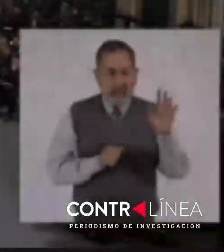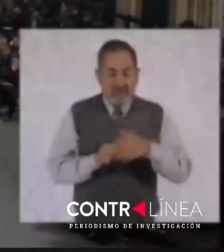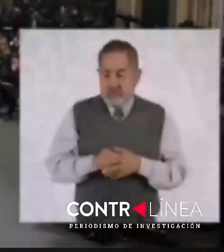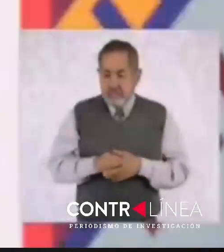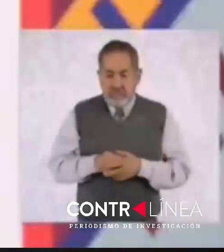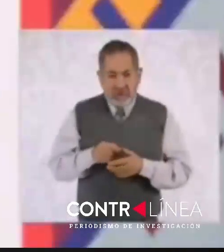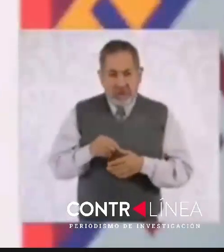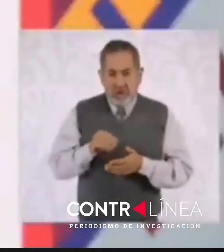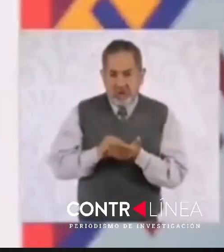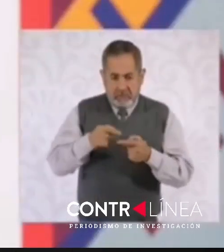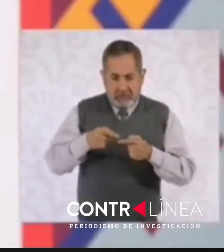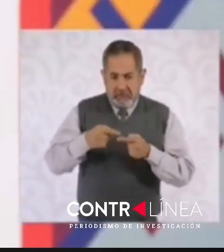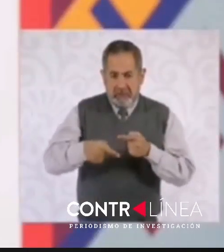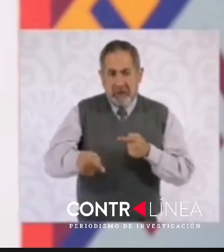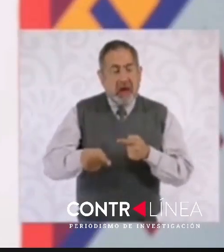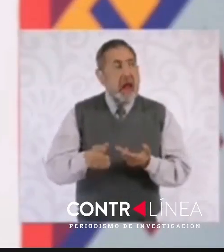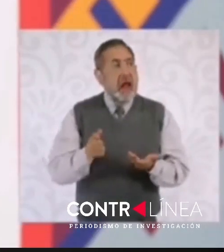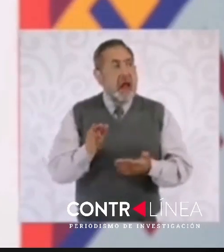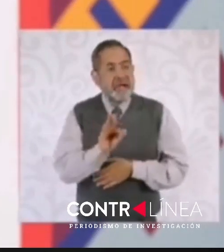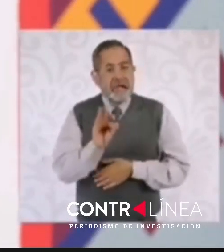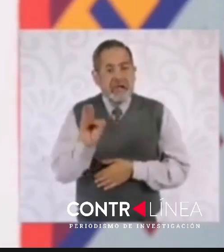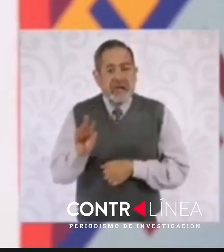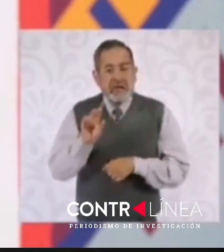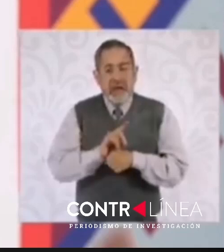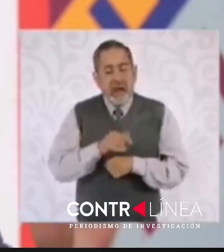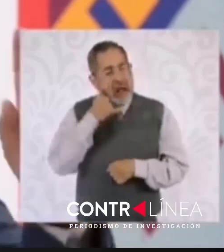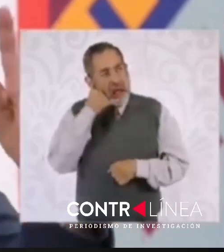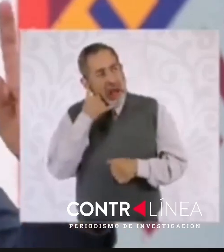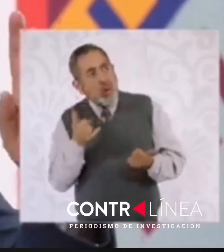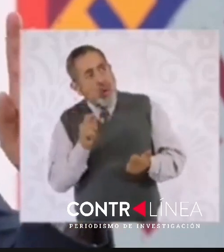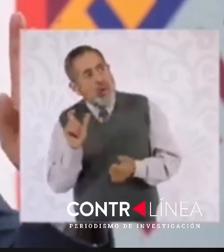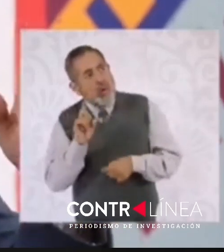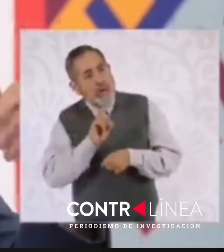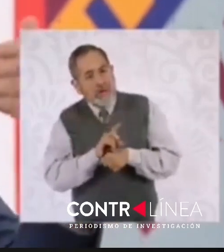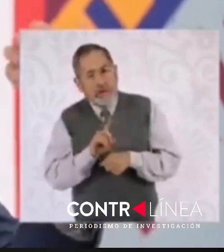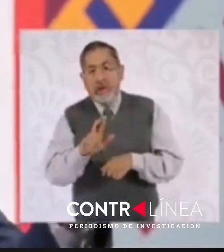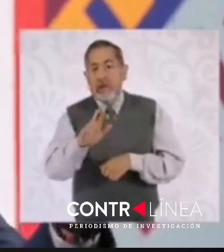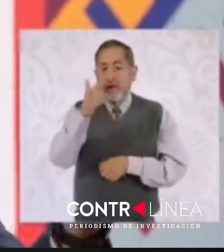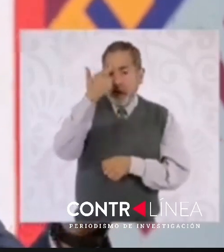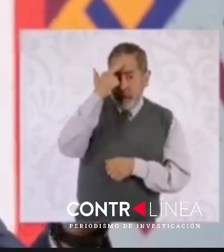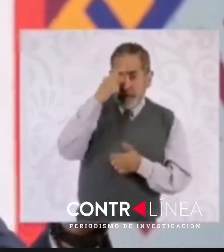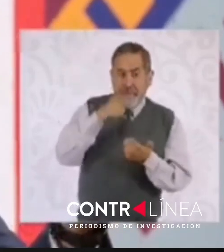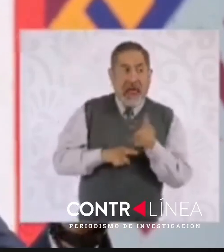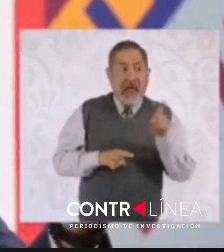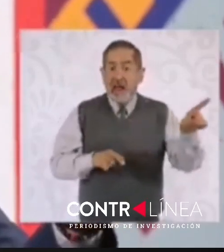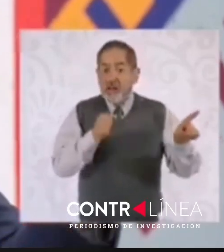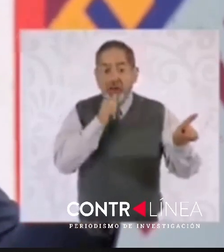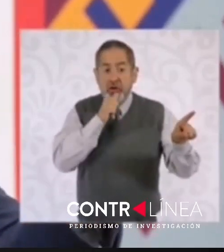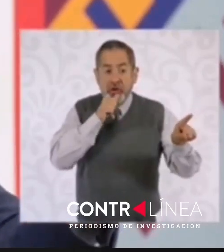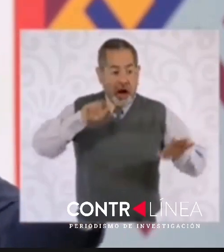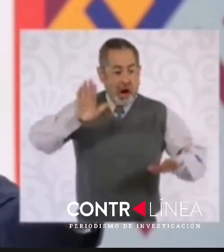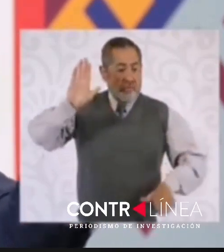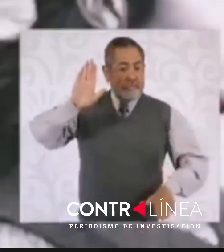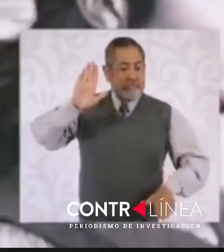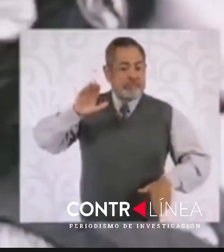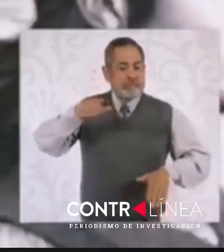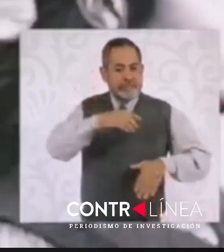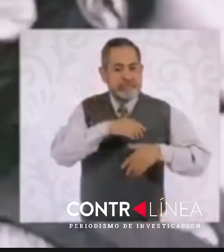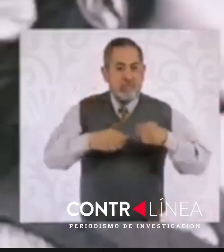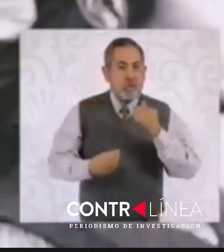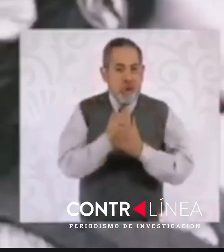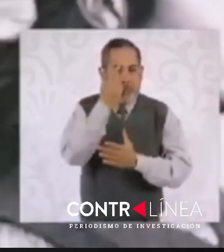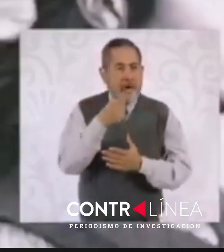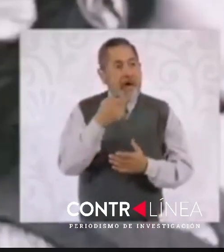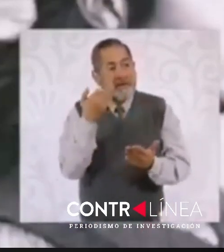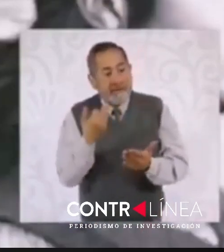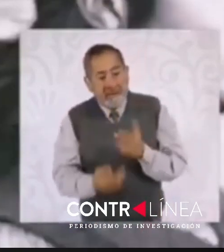Siguiendo esta conversación para fijar la fecha de la reunión, recuerda que todavía no es ratificado. Tiene que esperar a que